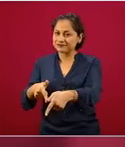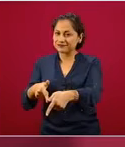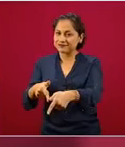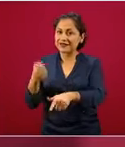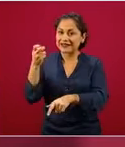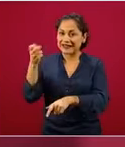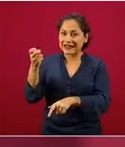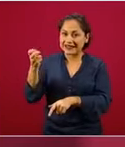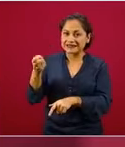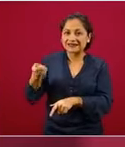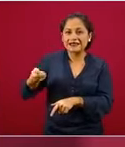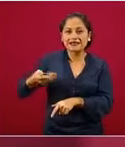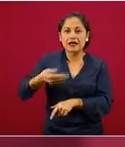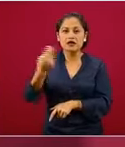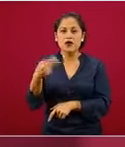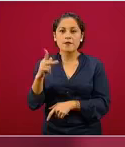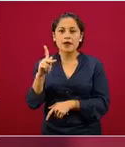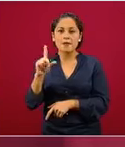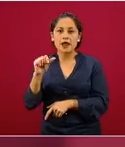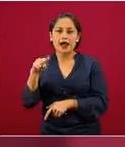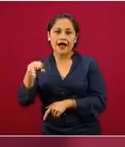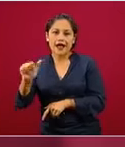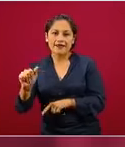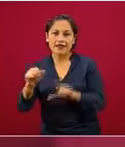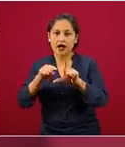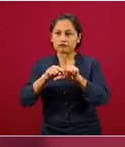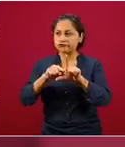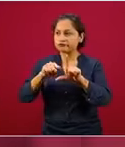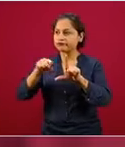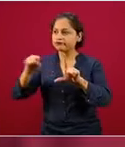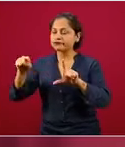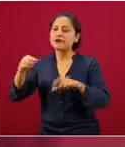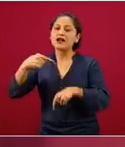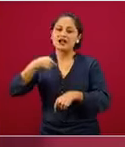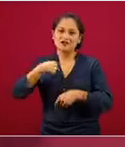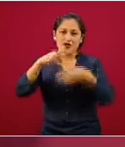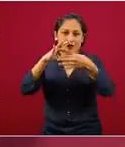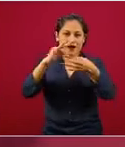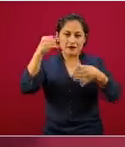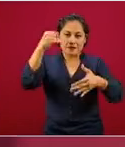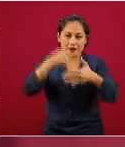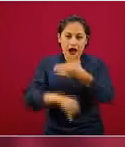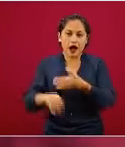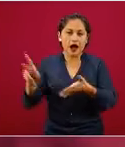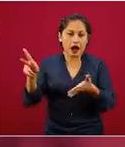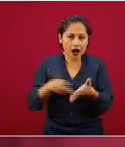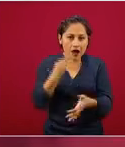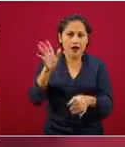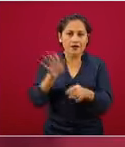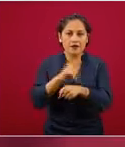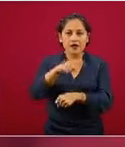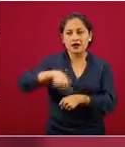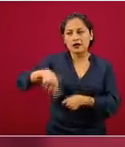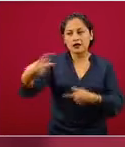más plana. Reitero, porque esto me lo han seguido preguntando, a esto le llamamos el aplanamiento de la